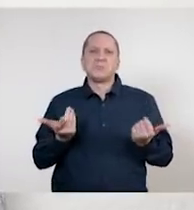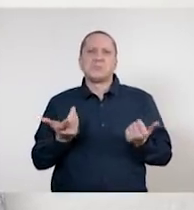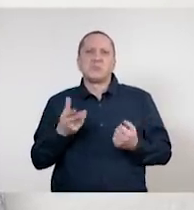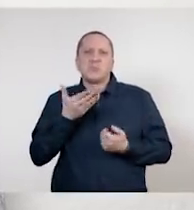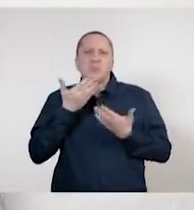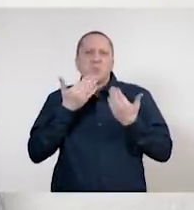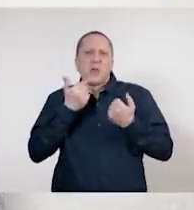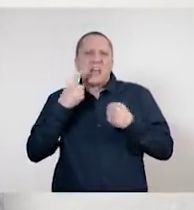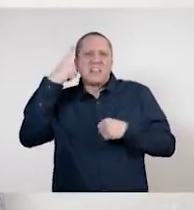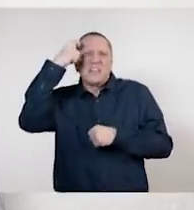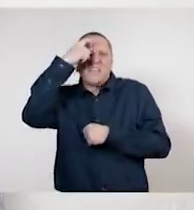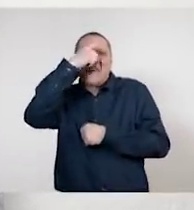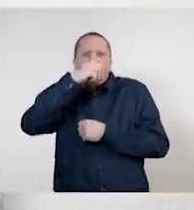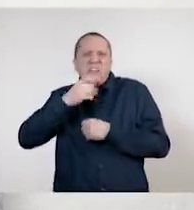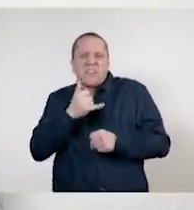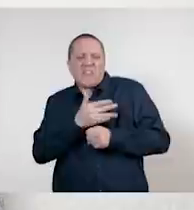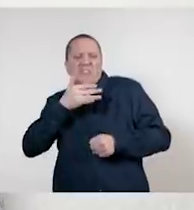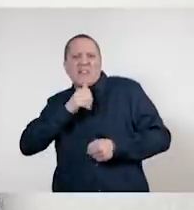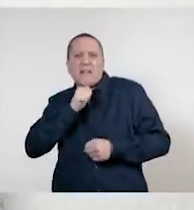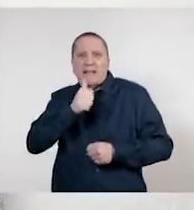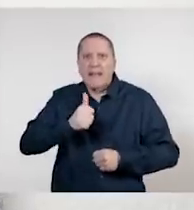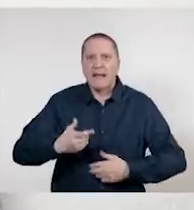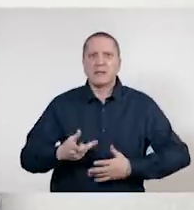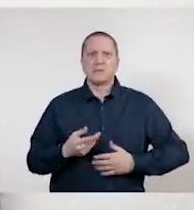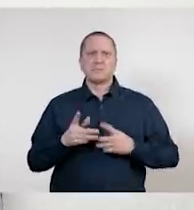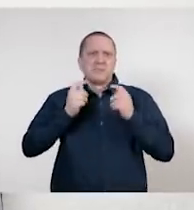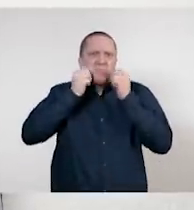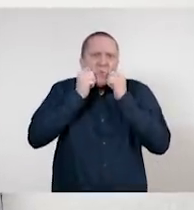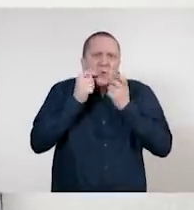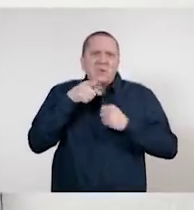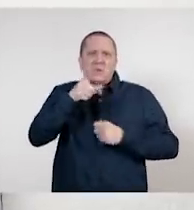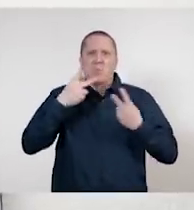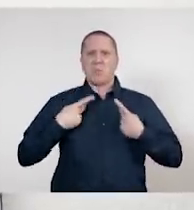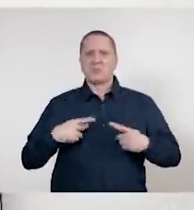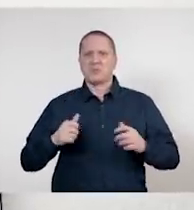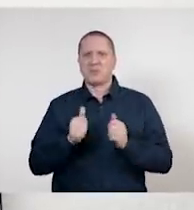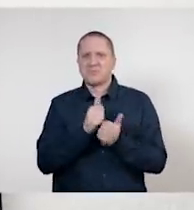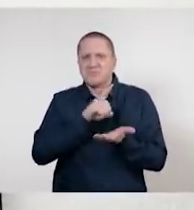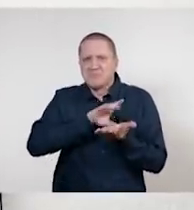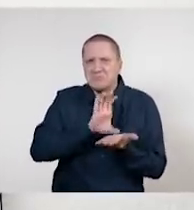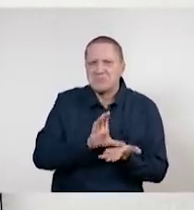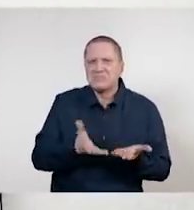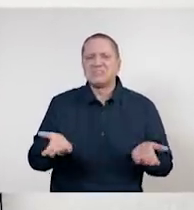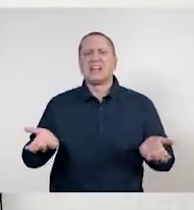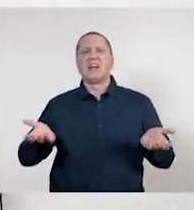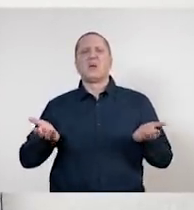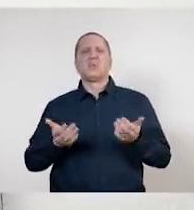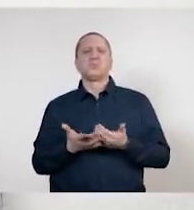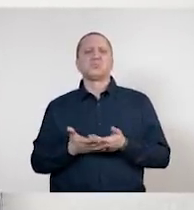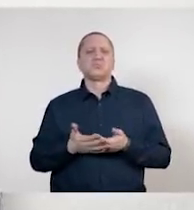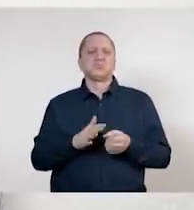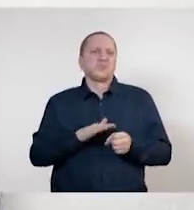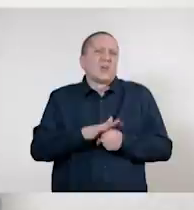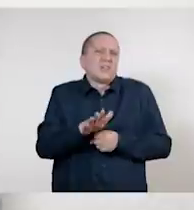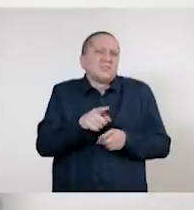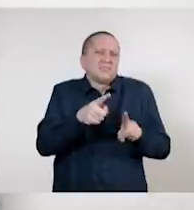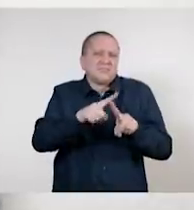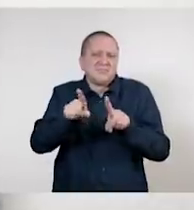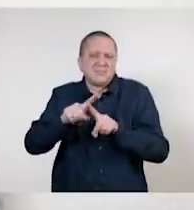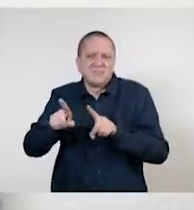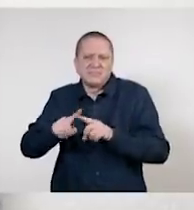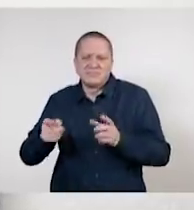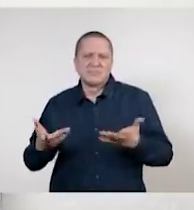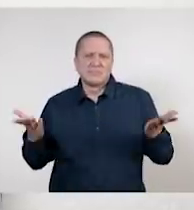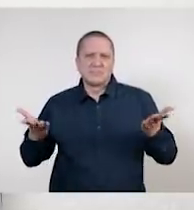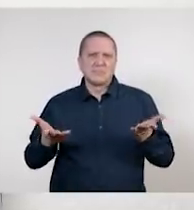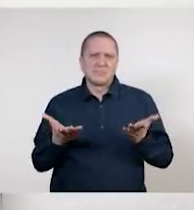sin ninguna dificultad ni nada. No importa si eres una persona discapacitada o... pues